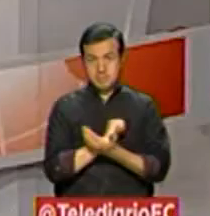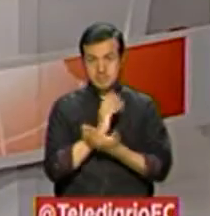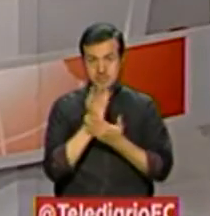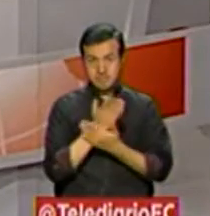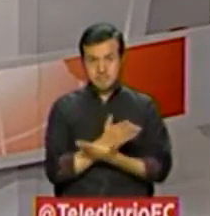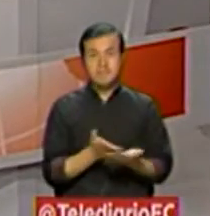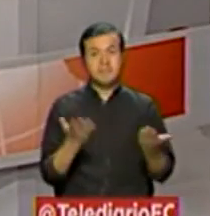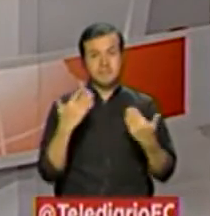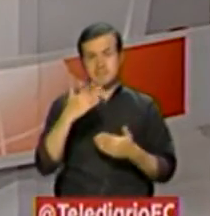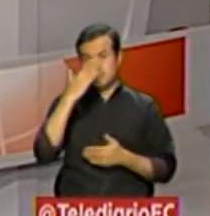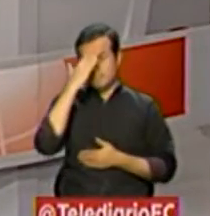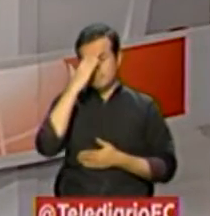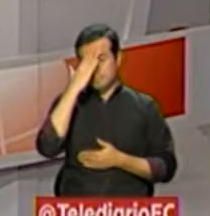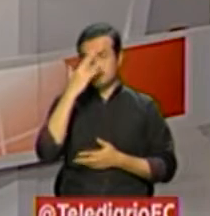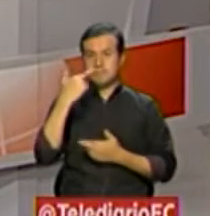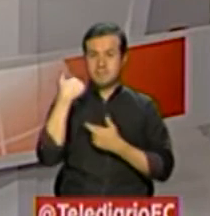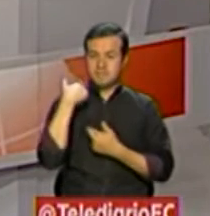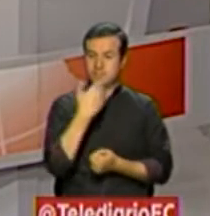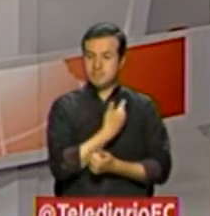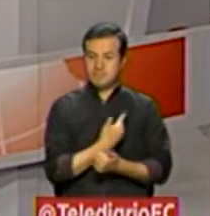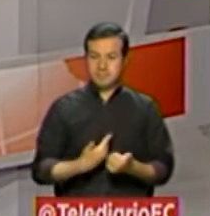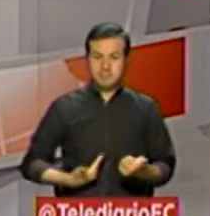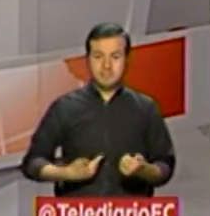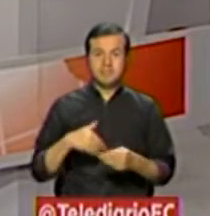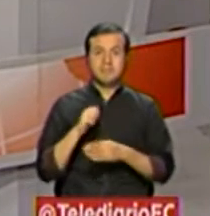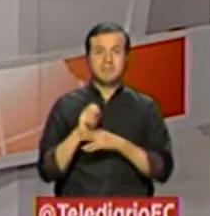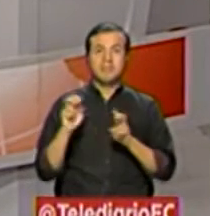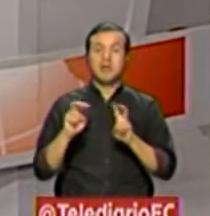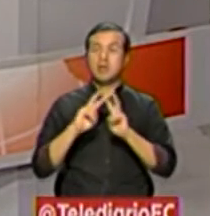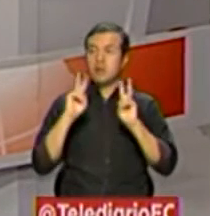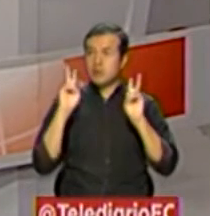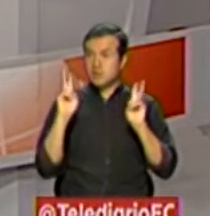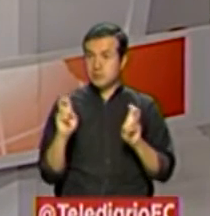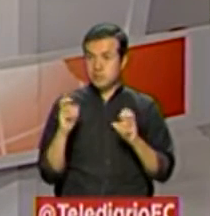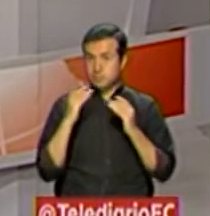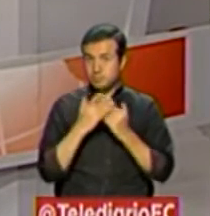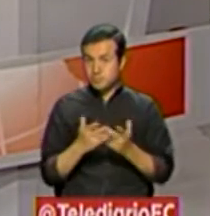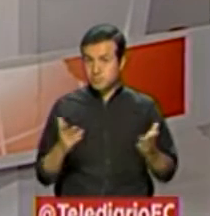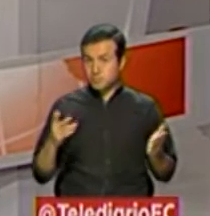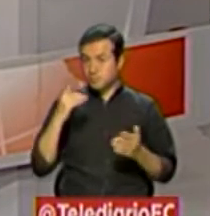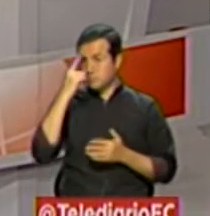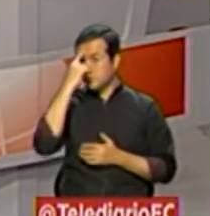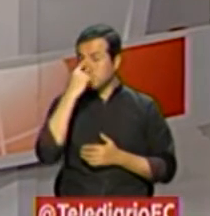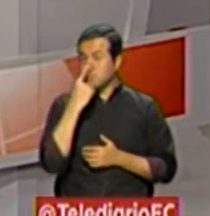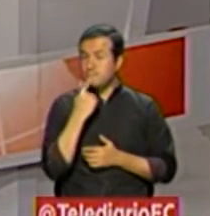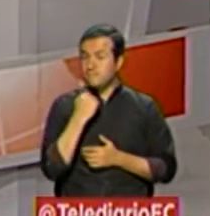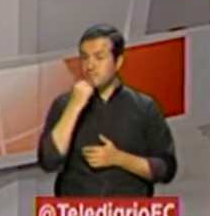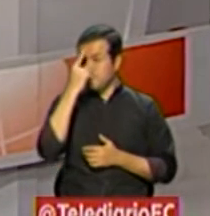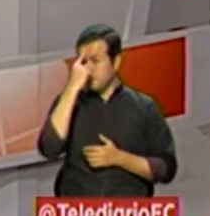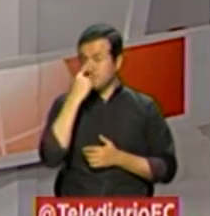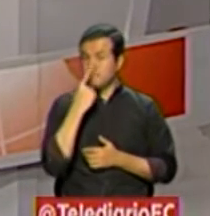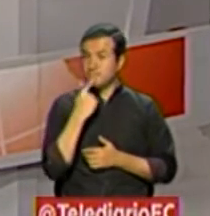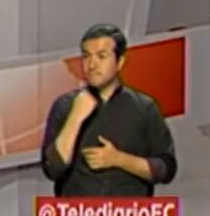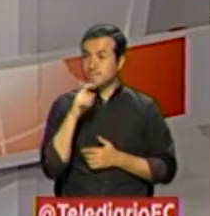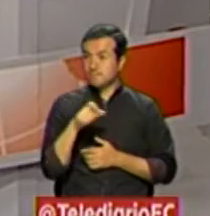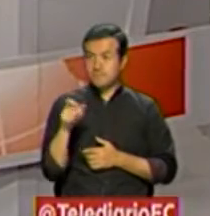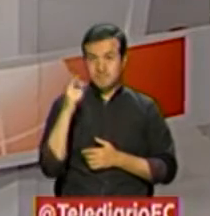Ahora, si bien es prerrogativa del presidente de la República el contenido de la terna, evidentemente, y el perfil de quienes